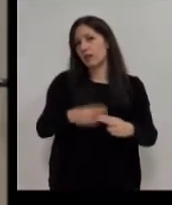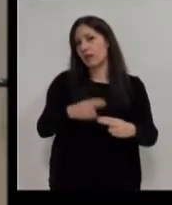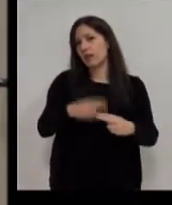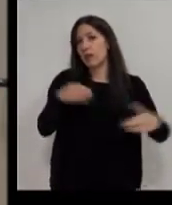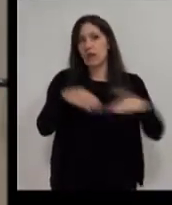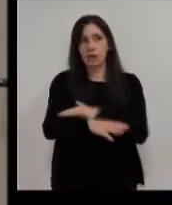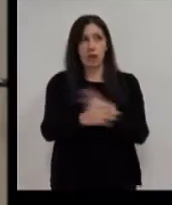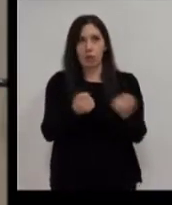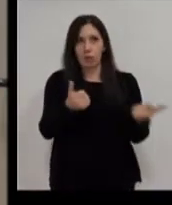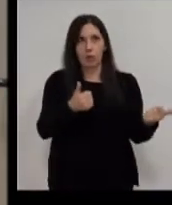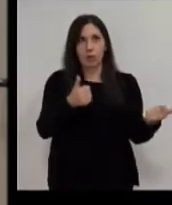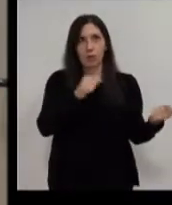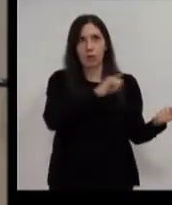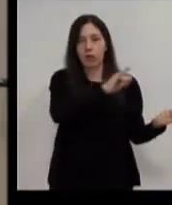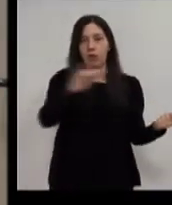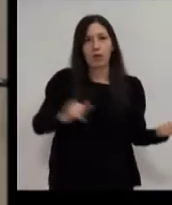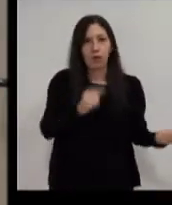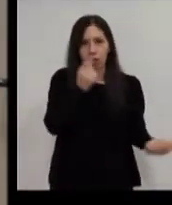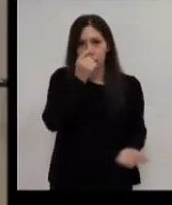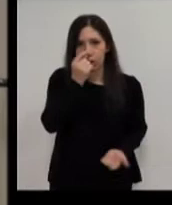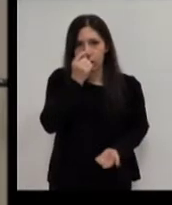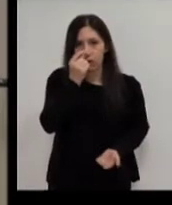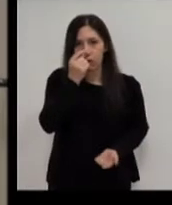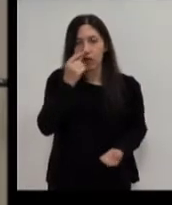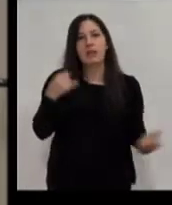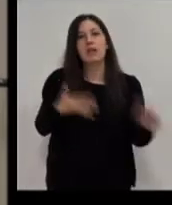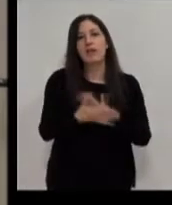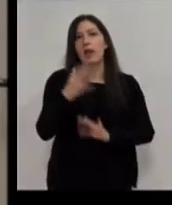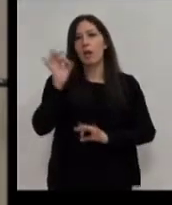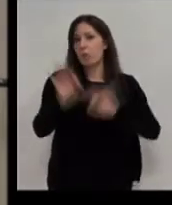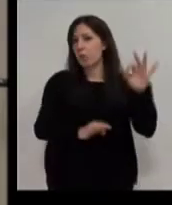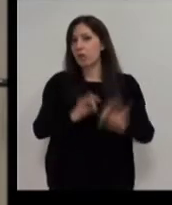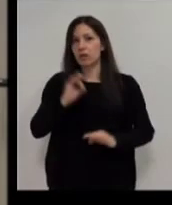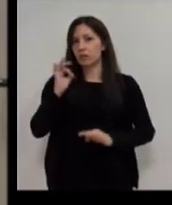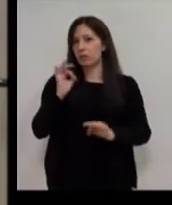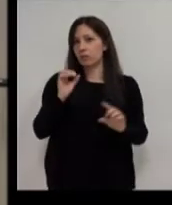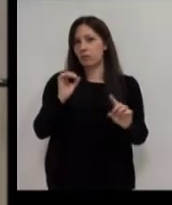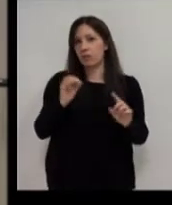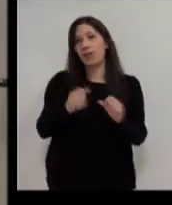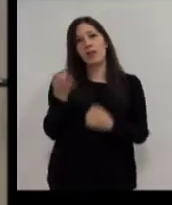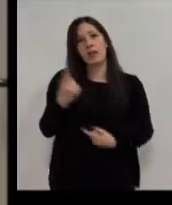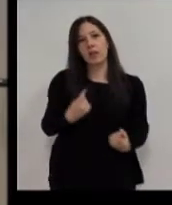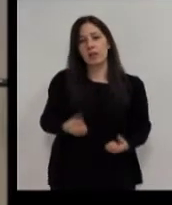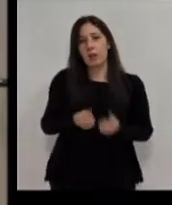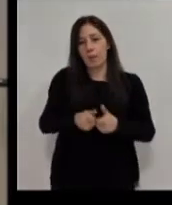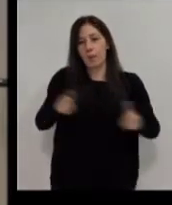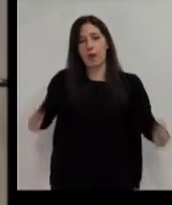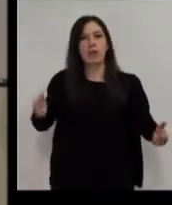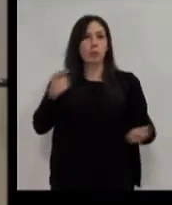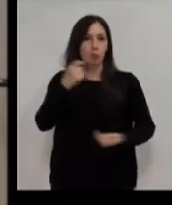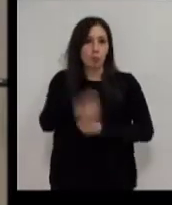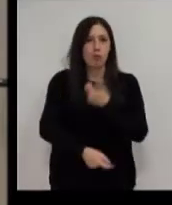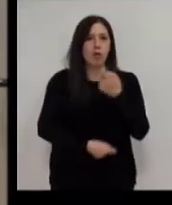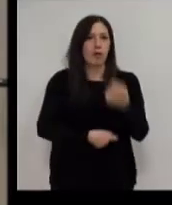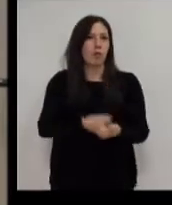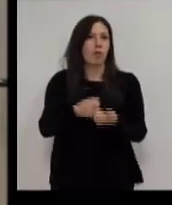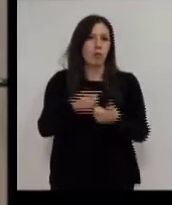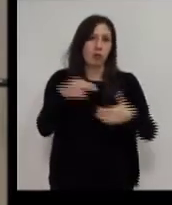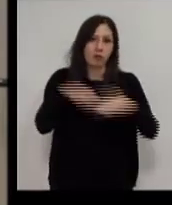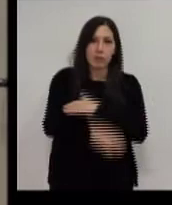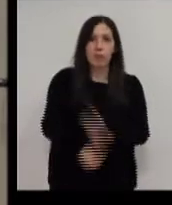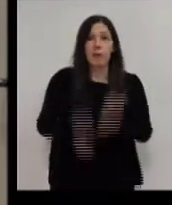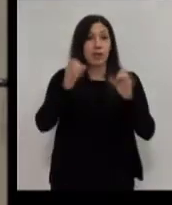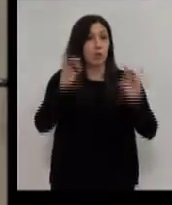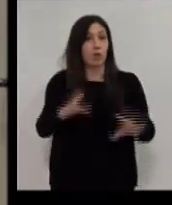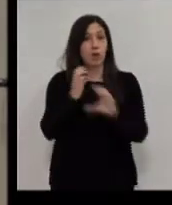de eurotaxis y taxis accesibles, que es escasísima en todos los sitios y que bajo mi punto de vista no debería limitarse a un porcentaje. Yo creo que los taxis deberían ser accesibles